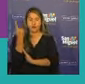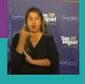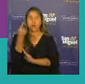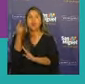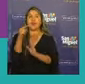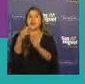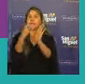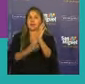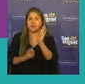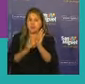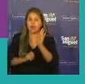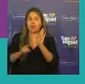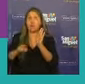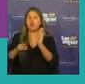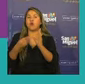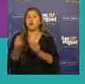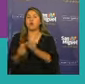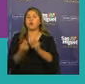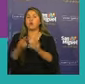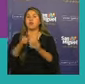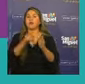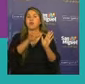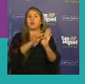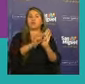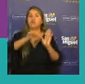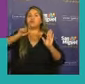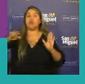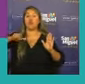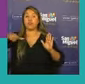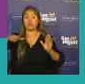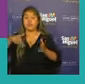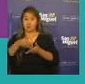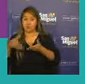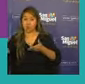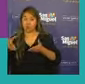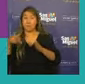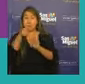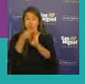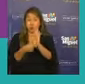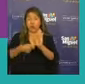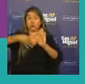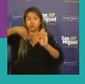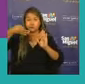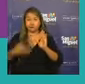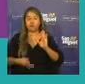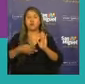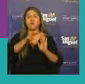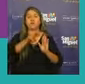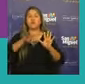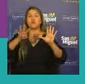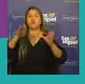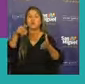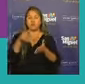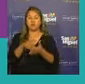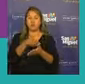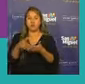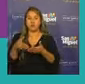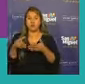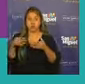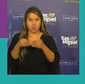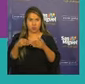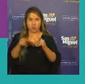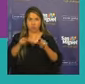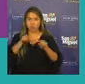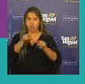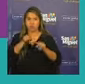le restamos lo que pasa directamente a salud, al final nuestro presupuesto real son 29 mil millones de pesos. Eso